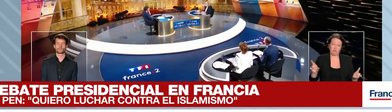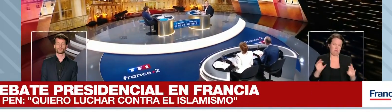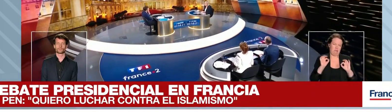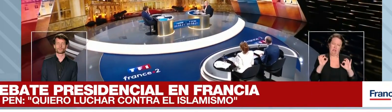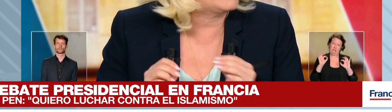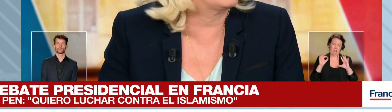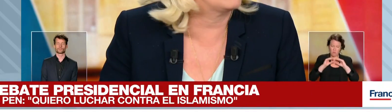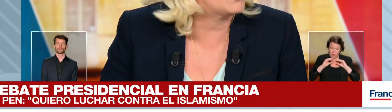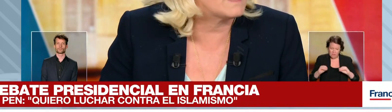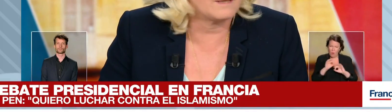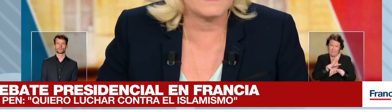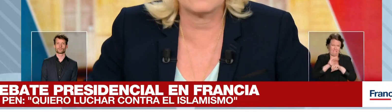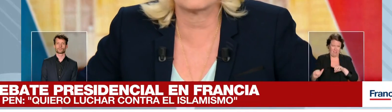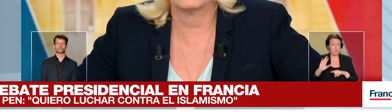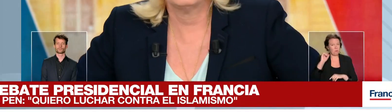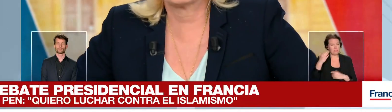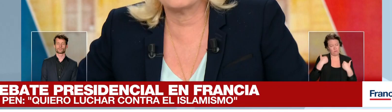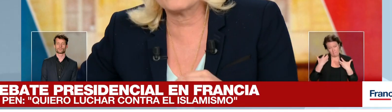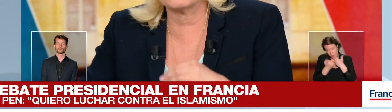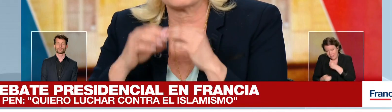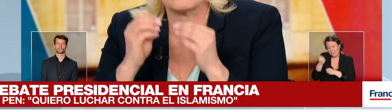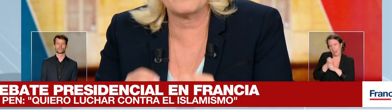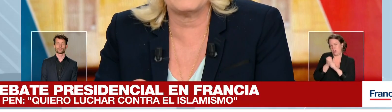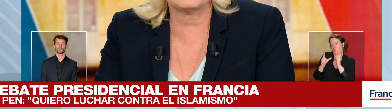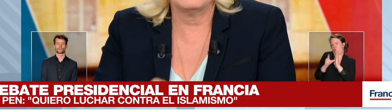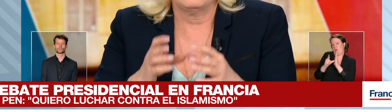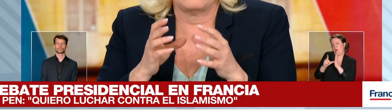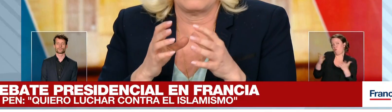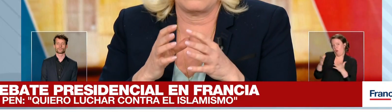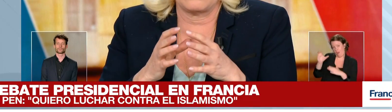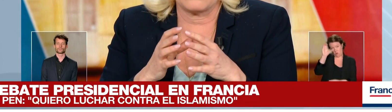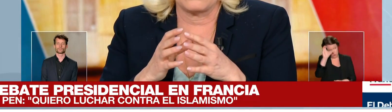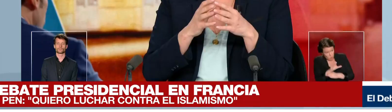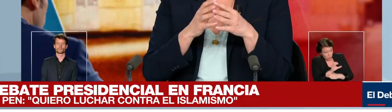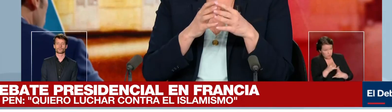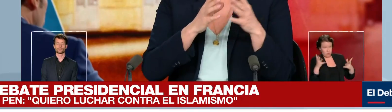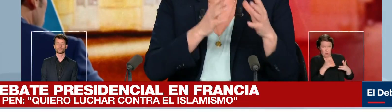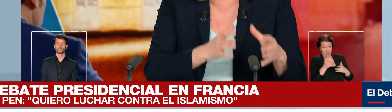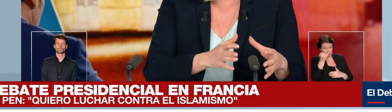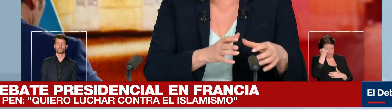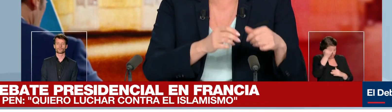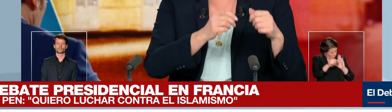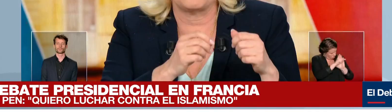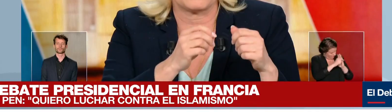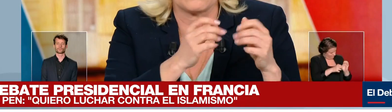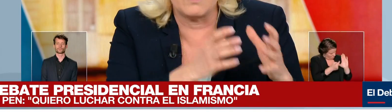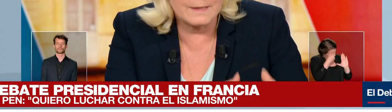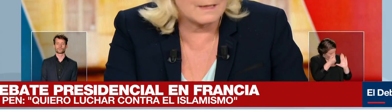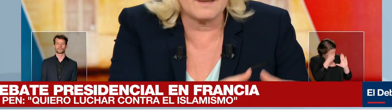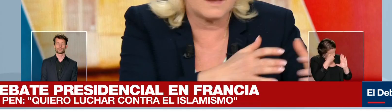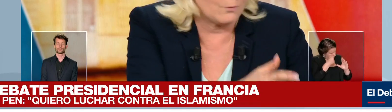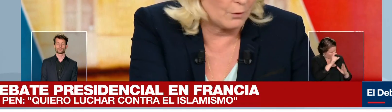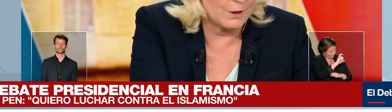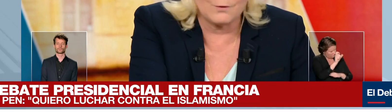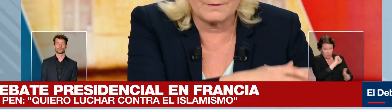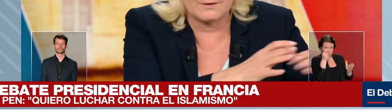combatido con las políticas que usted ha establecido. Entonces, hay que poner una ley contra la ideología islamista. Repito que no estoy luchando